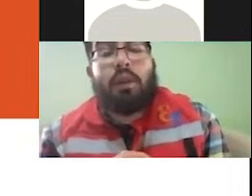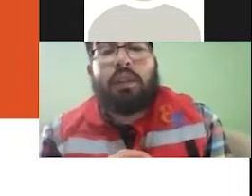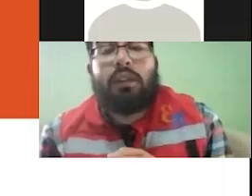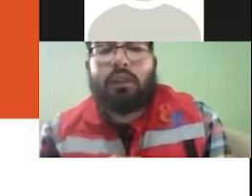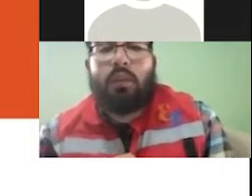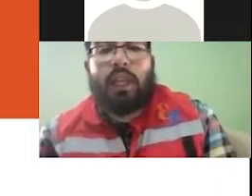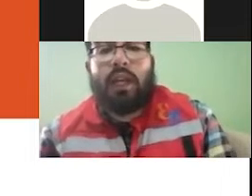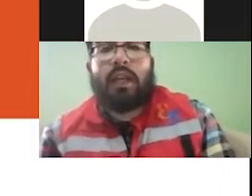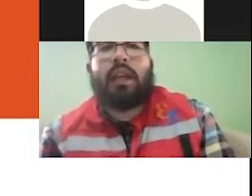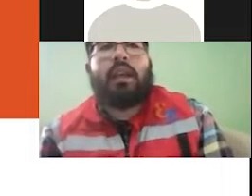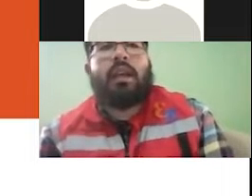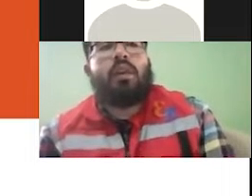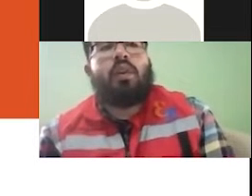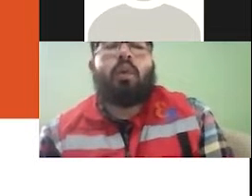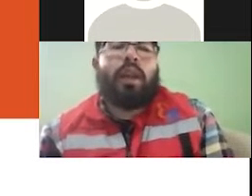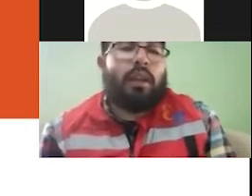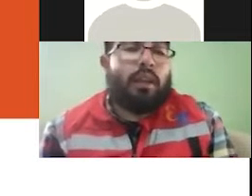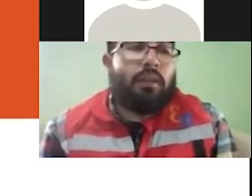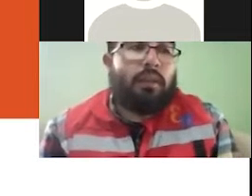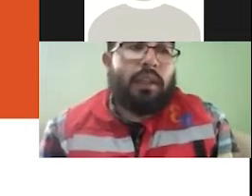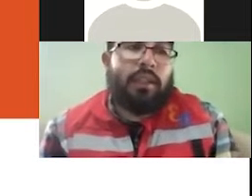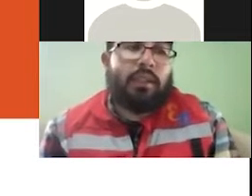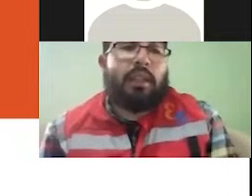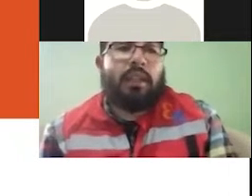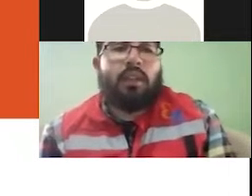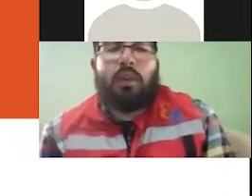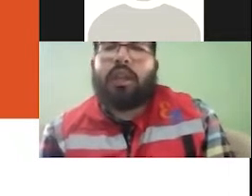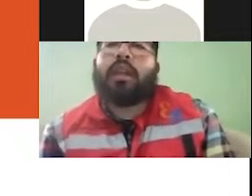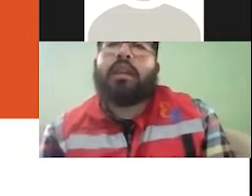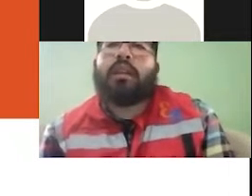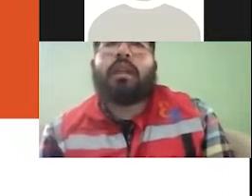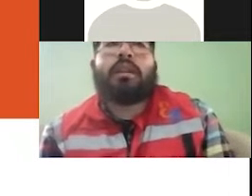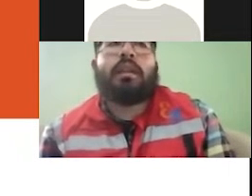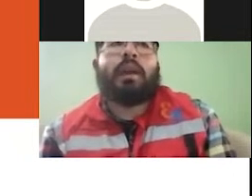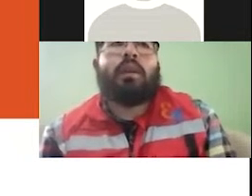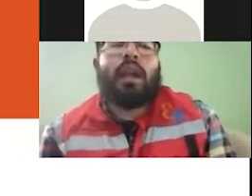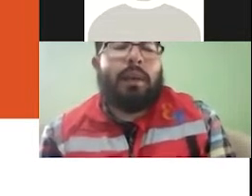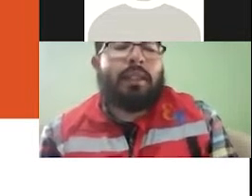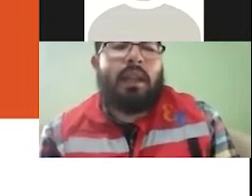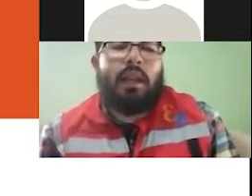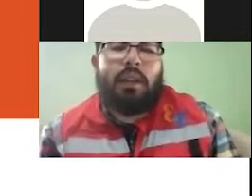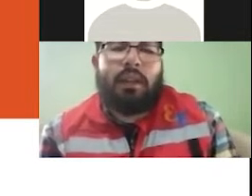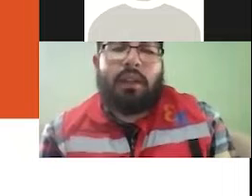primeros auxilios nos comunicara que hubo un herido, que se le atendió porque, no sé, se pegó en la cabeza a la hora de